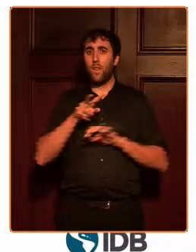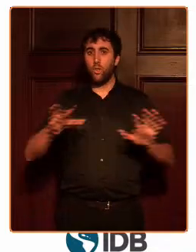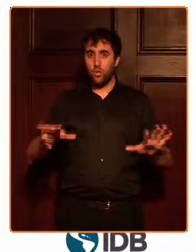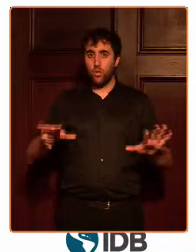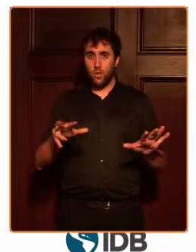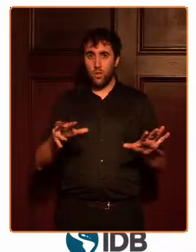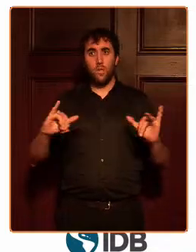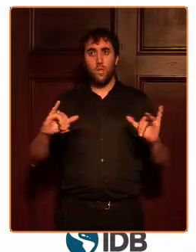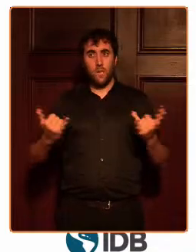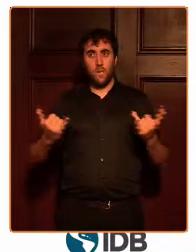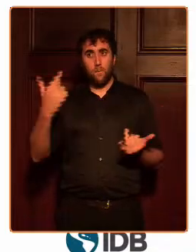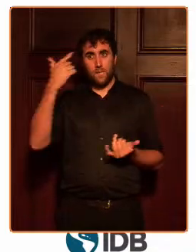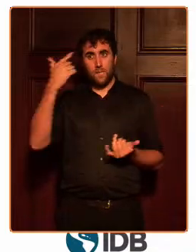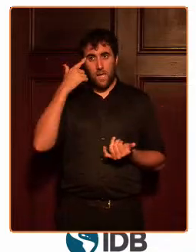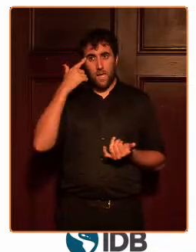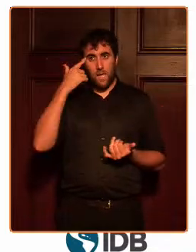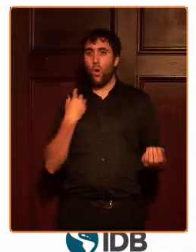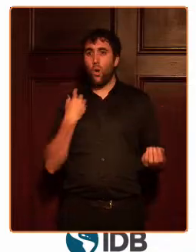ya no